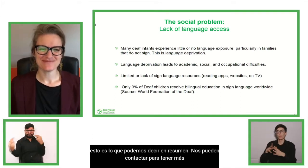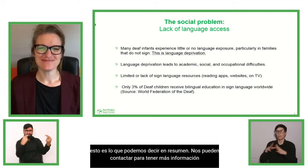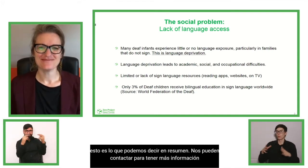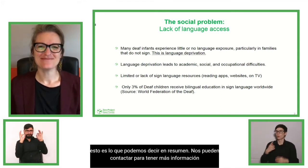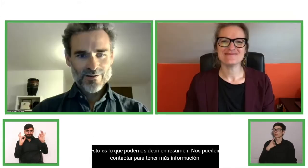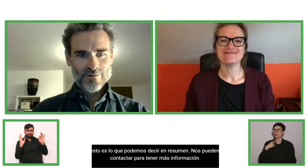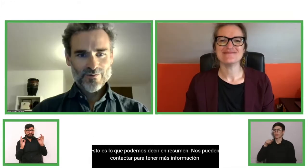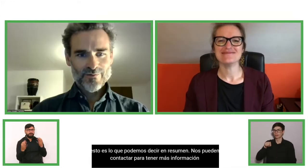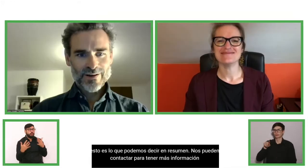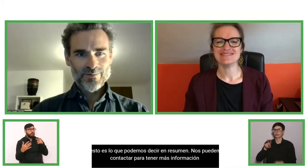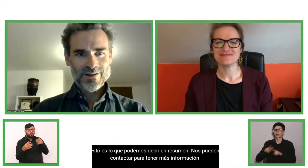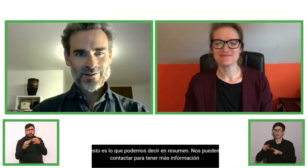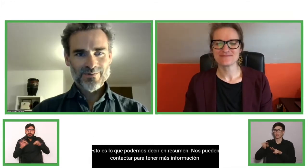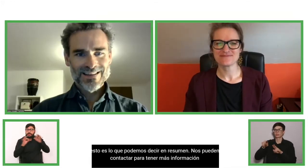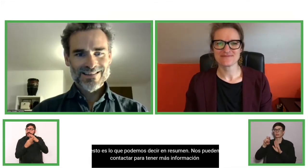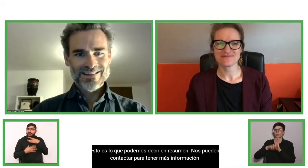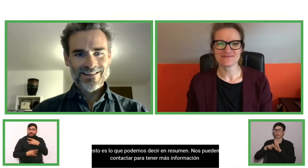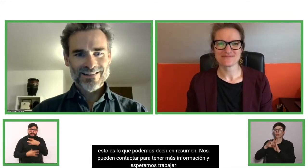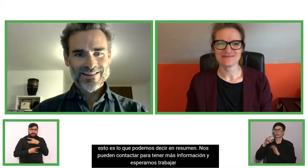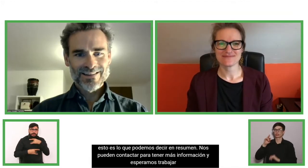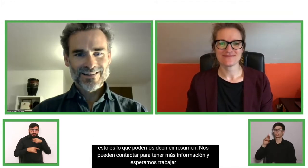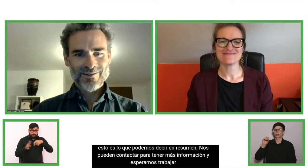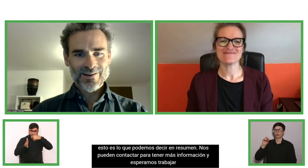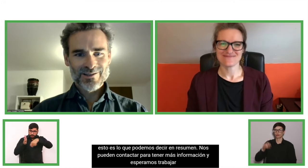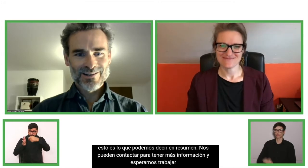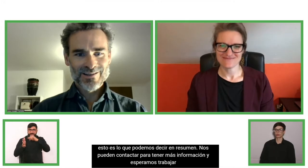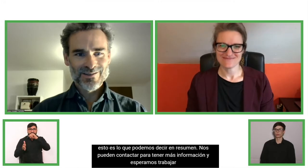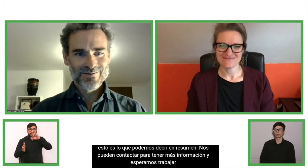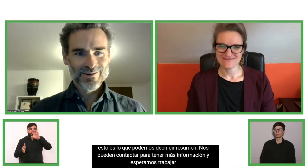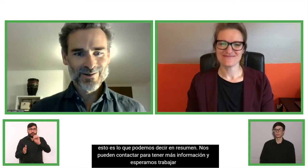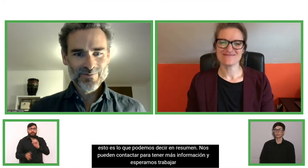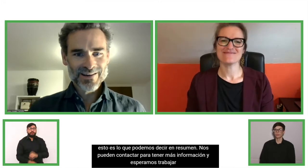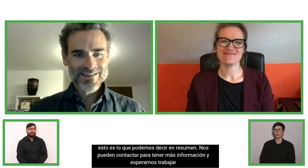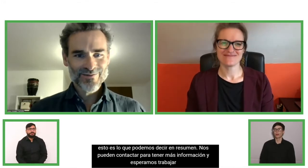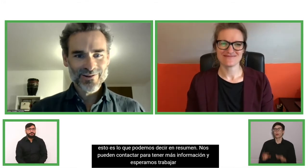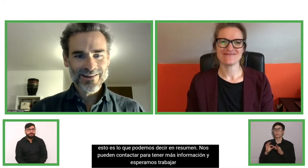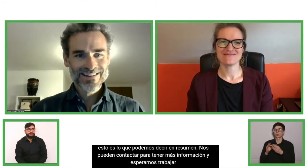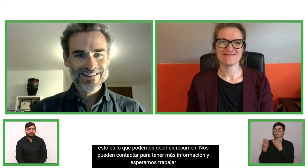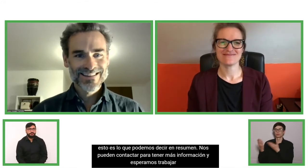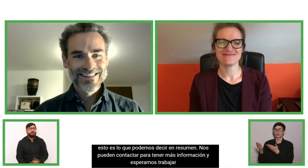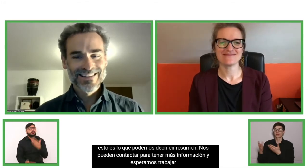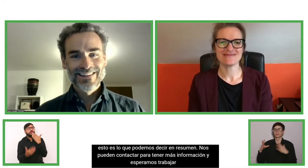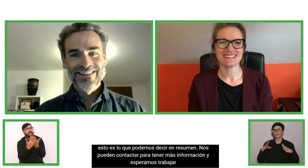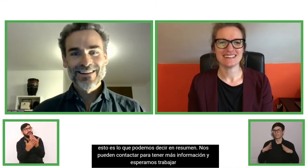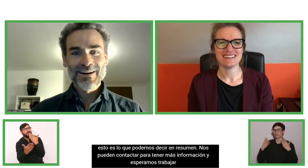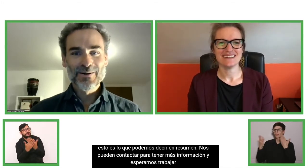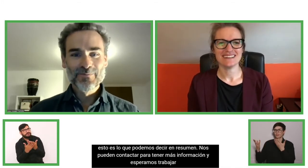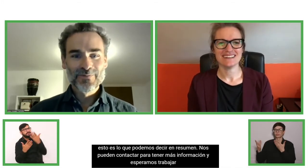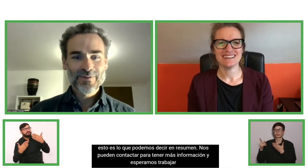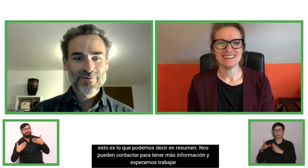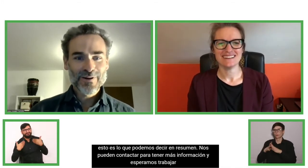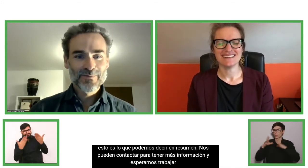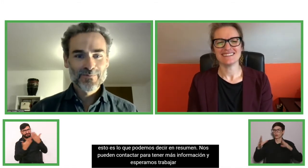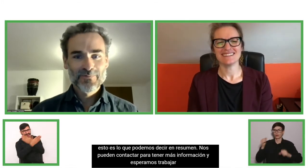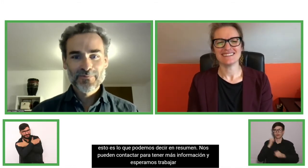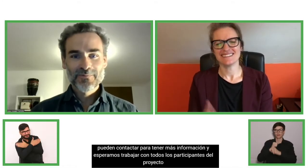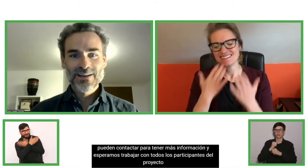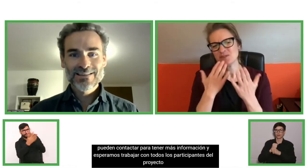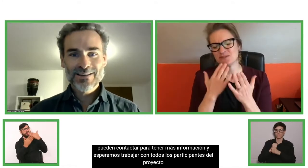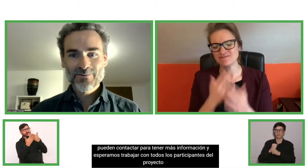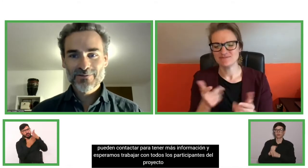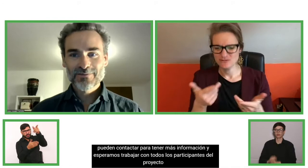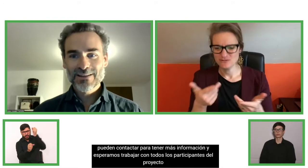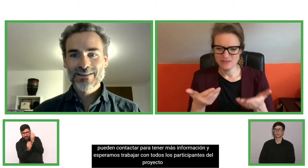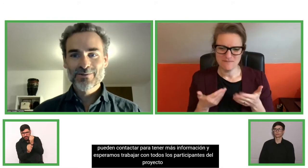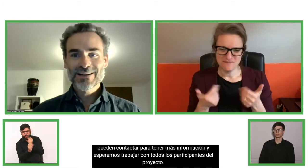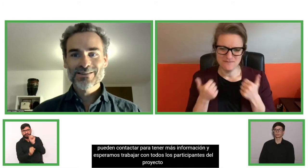Project. Thank you very much, Melissa. Muchas gracias, Melissa. Felicitaciones por tu increíble trabajo.